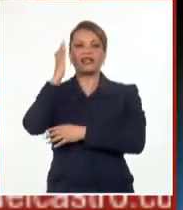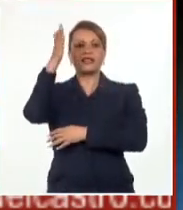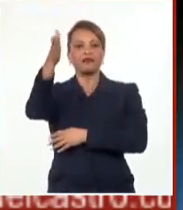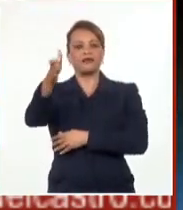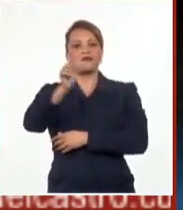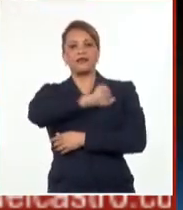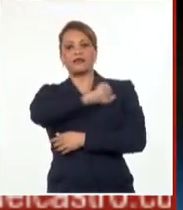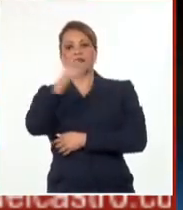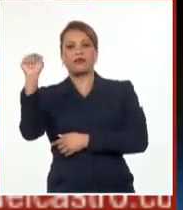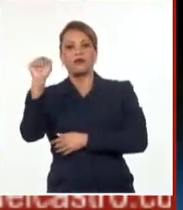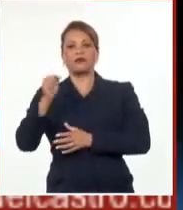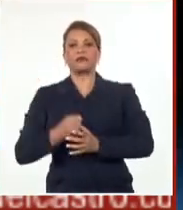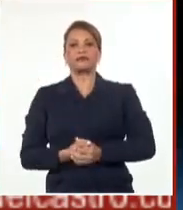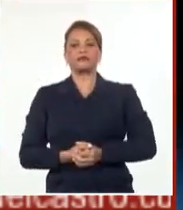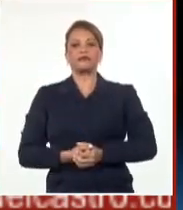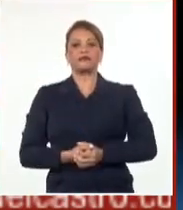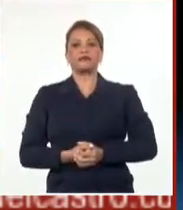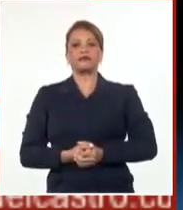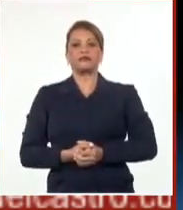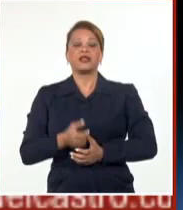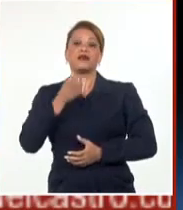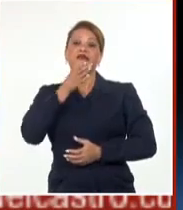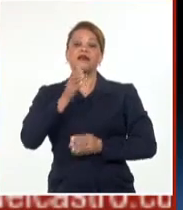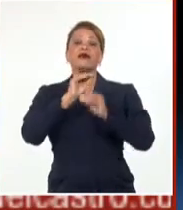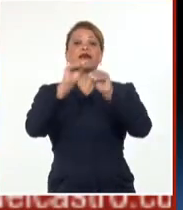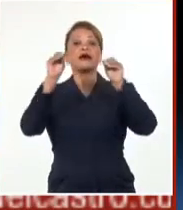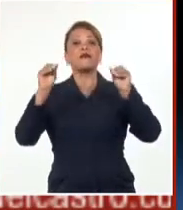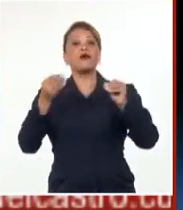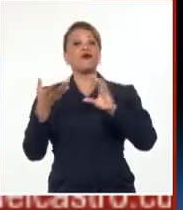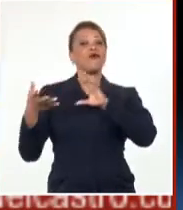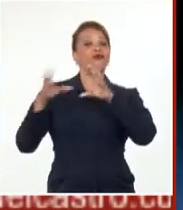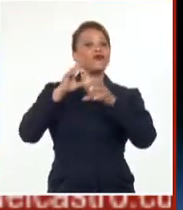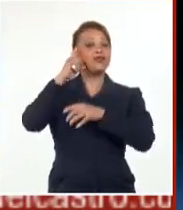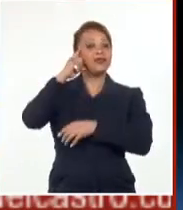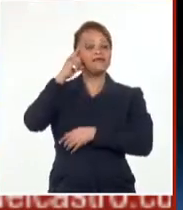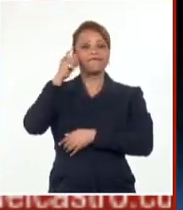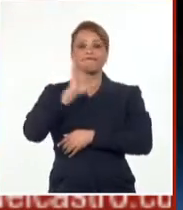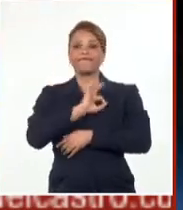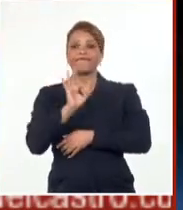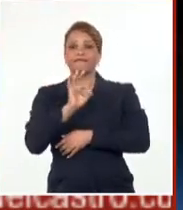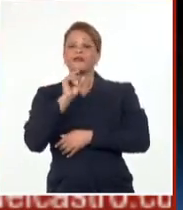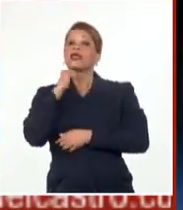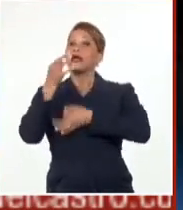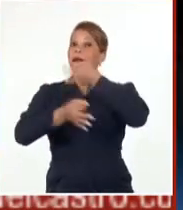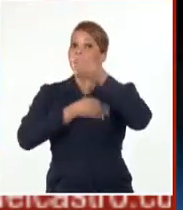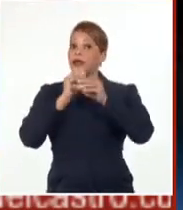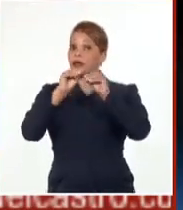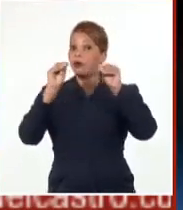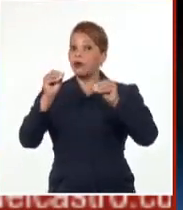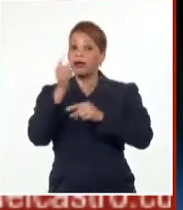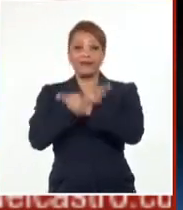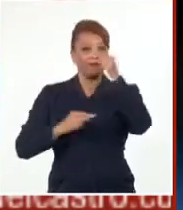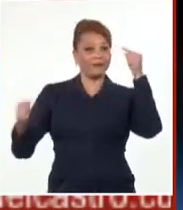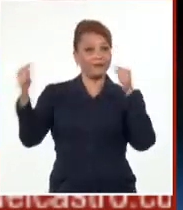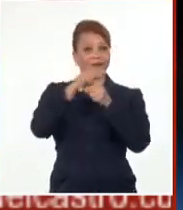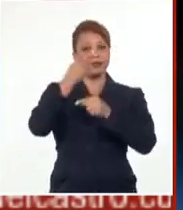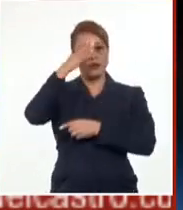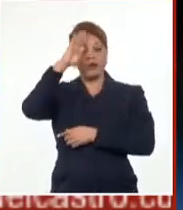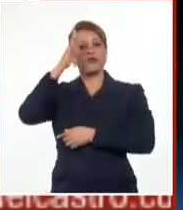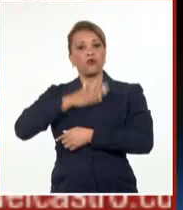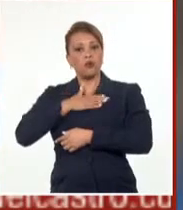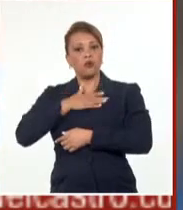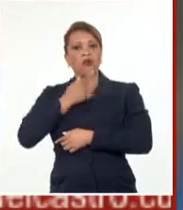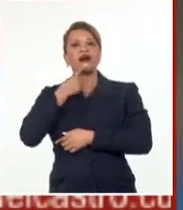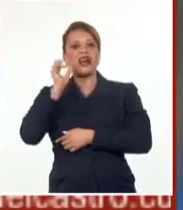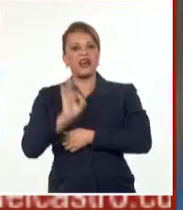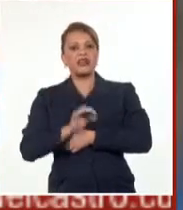victoria. Llamó a no dejarse confundir y advirtió que estaba en juego la existencia de la patria por la que habían